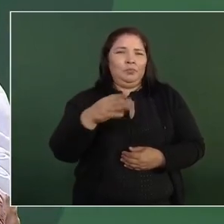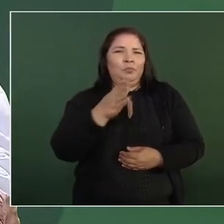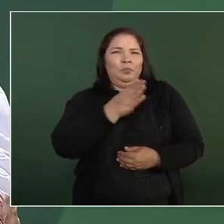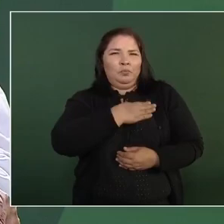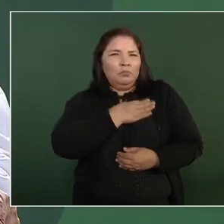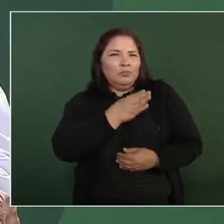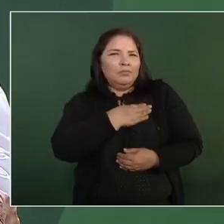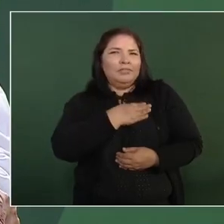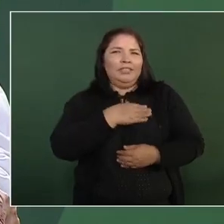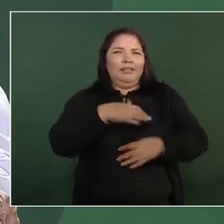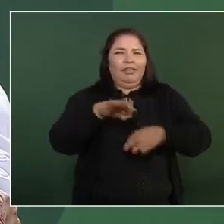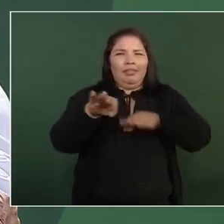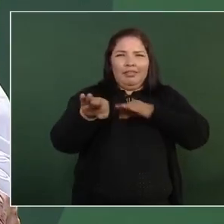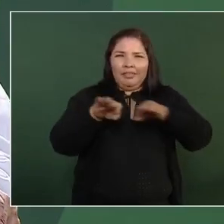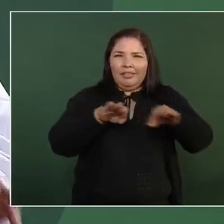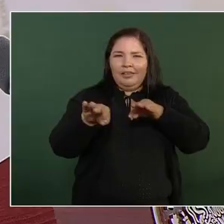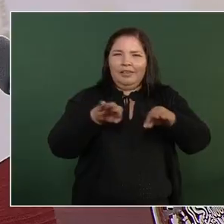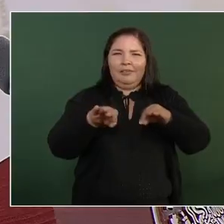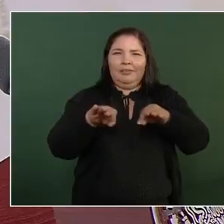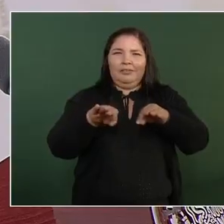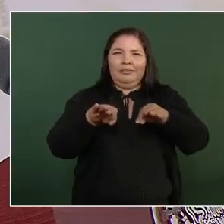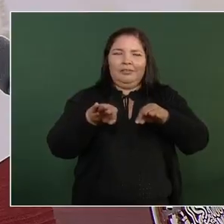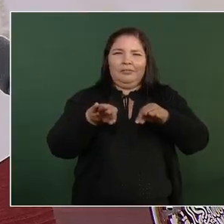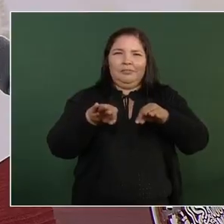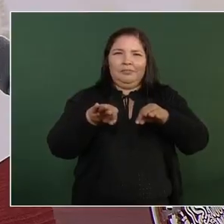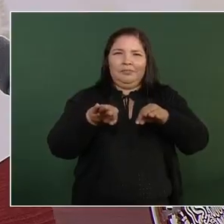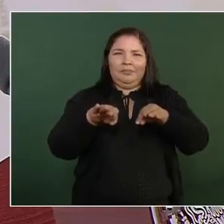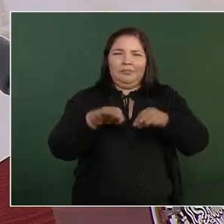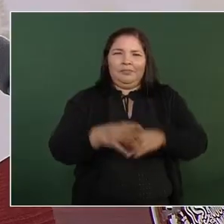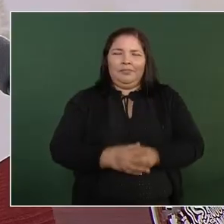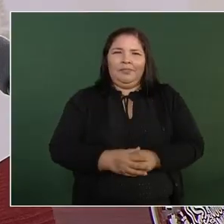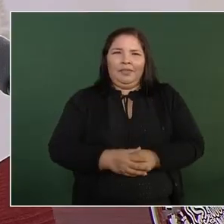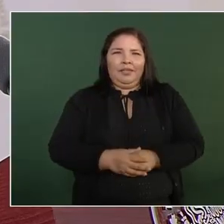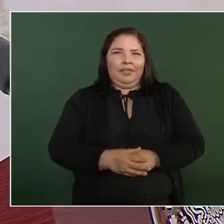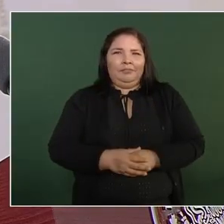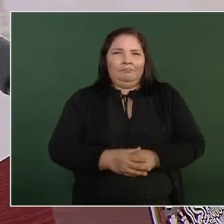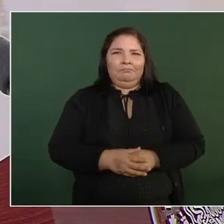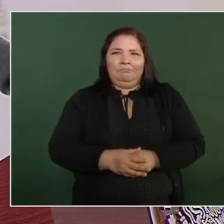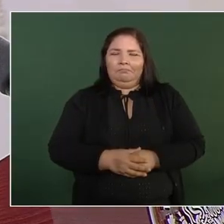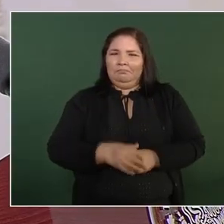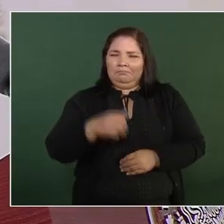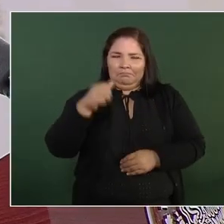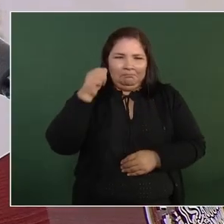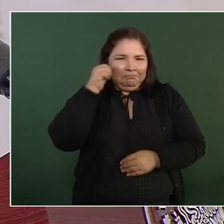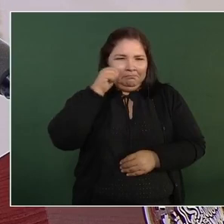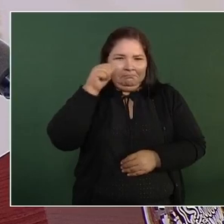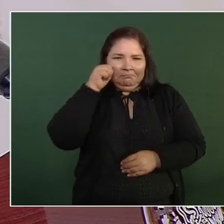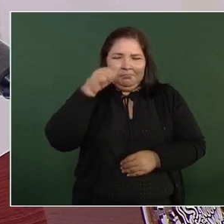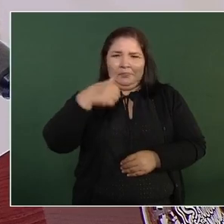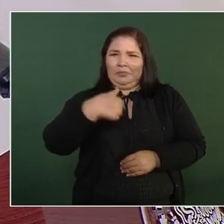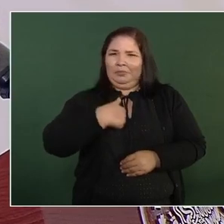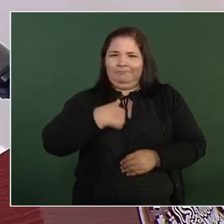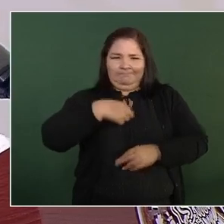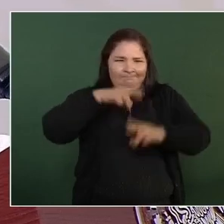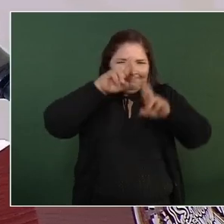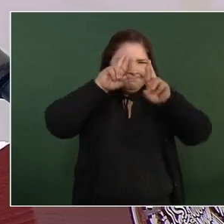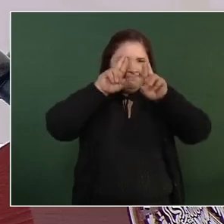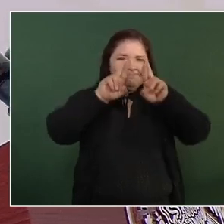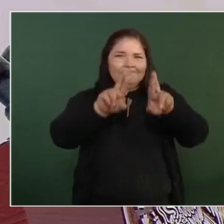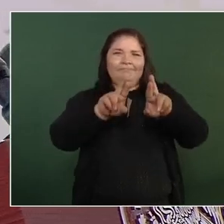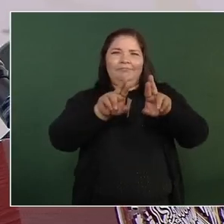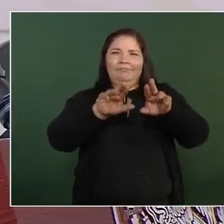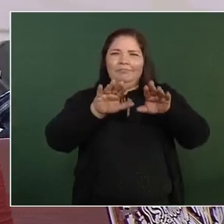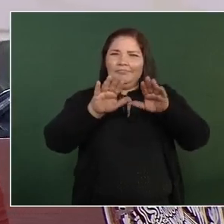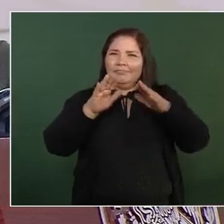trabajador que tiene toda nuestra admiración